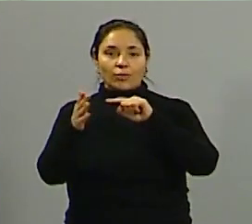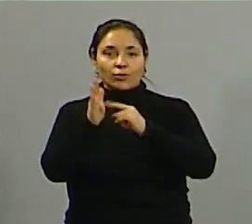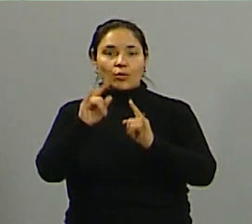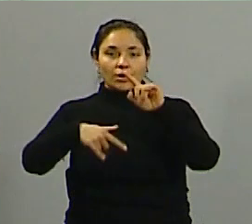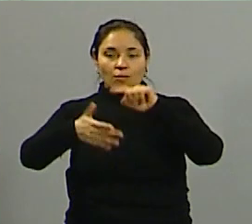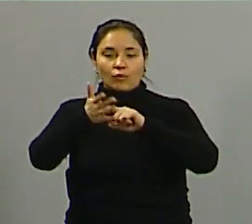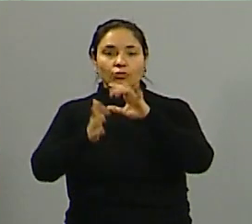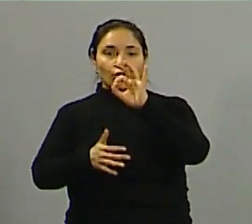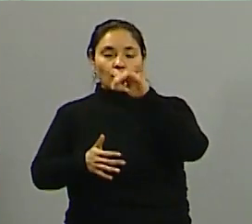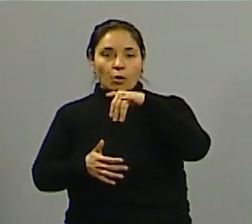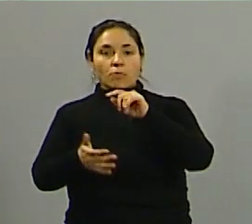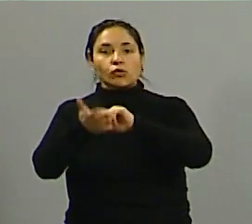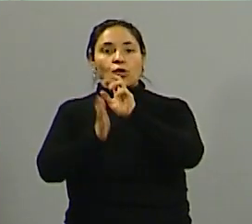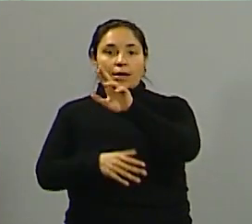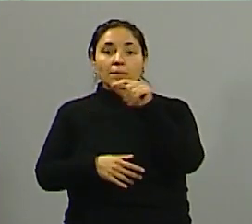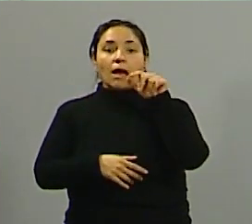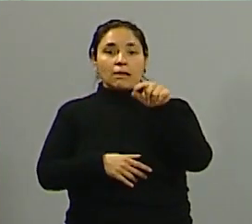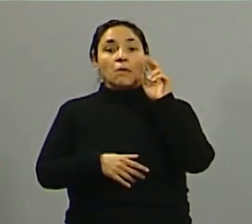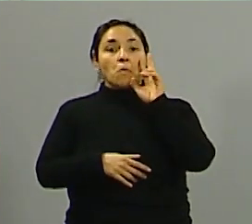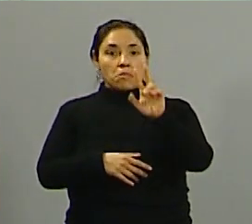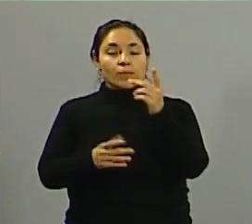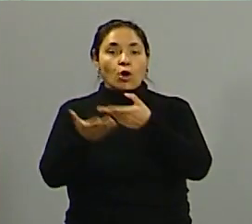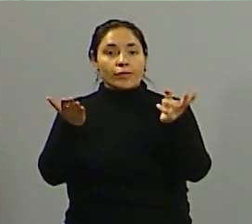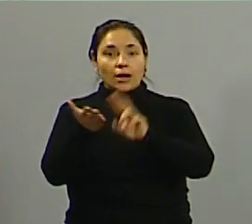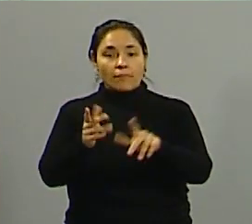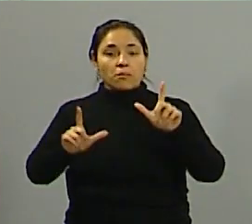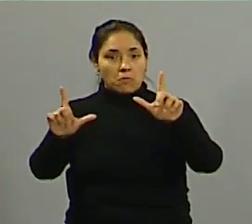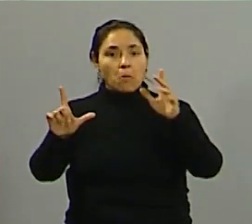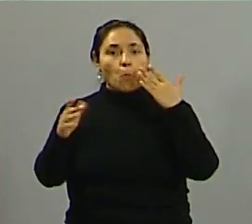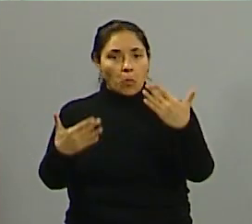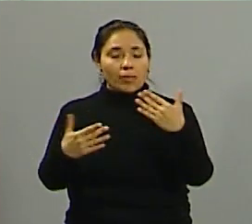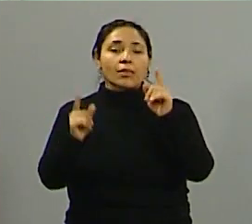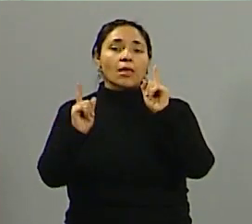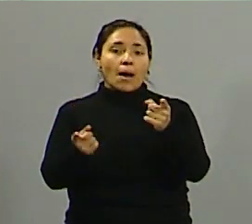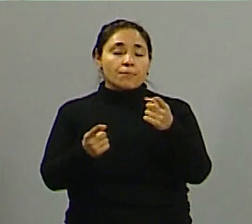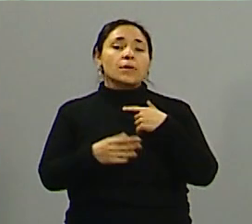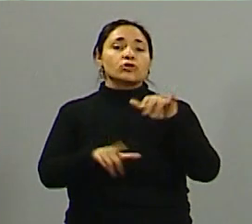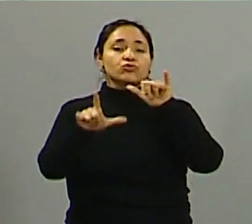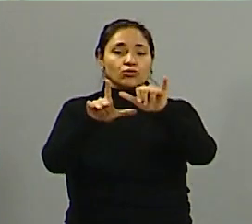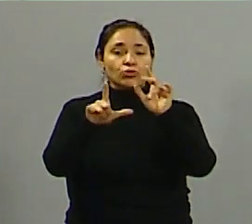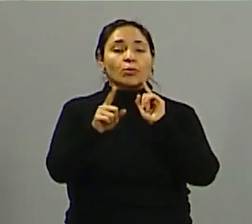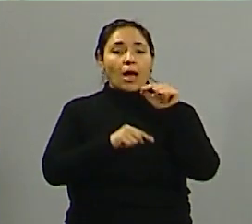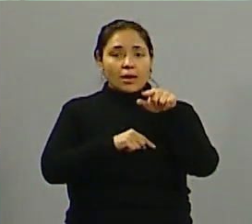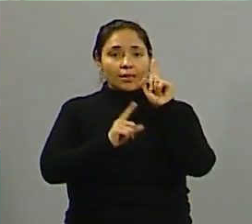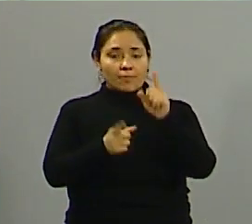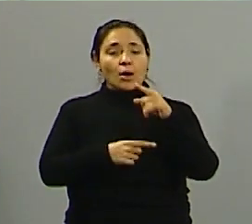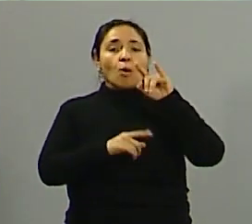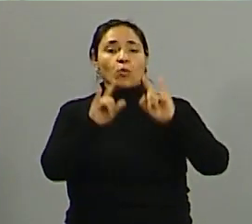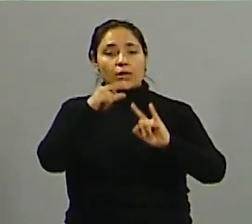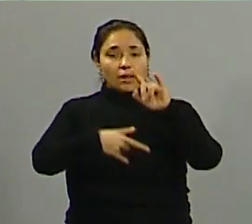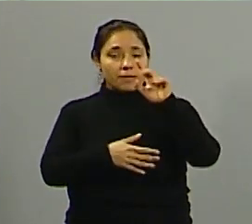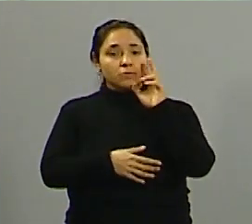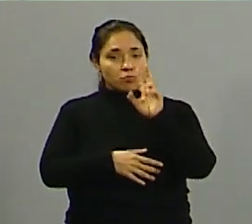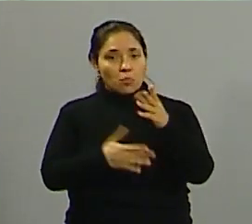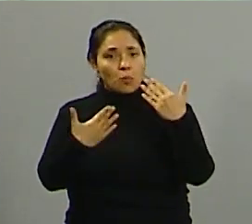www.unidiversidad.com.ar, para que ustedes vuelvan a ver el programa. Si quieren, se van a la pestaña de Señal U, o también estamos en YouTube como Unidiversidad, también nos pueden